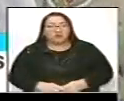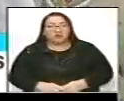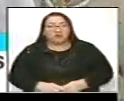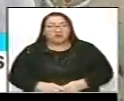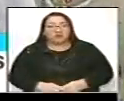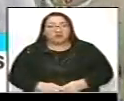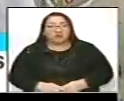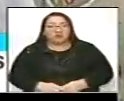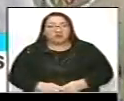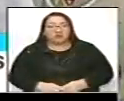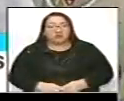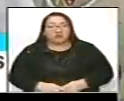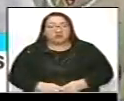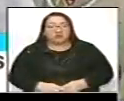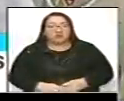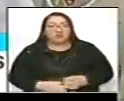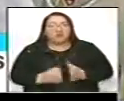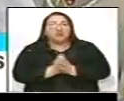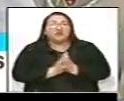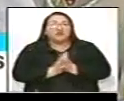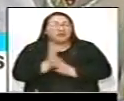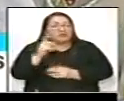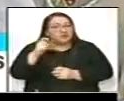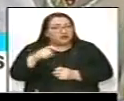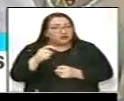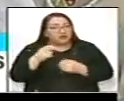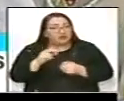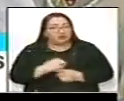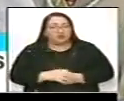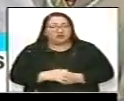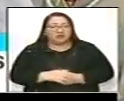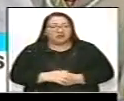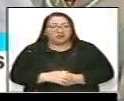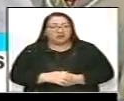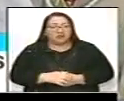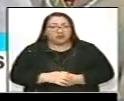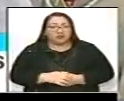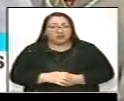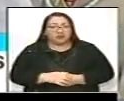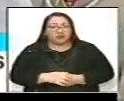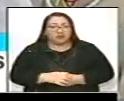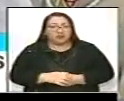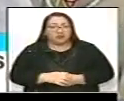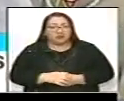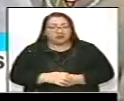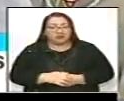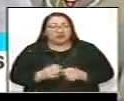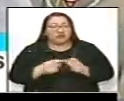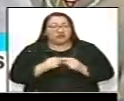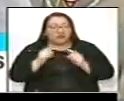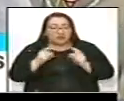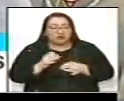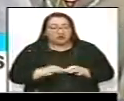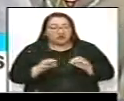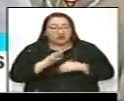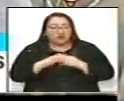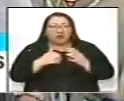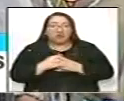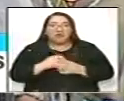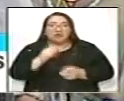interés, de necesidad pública. Entonces, el ámbito de lo